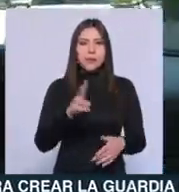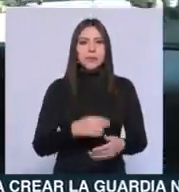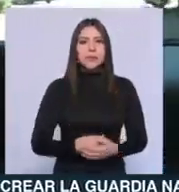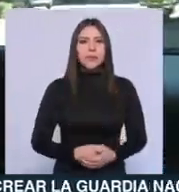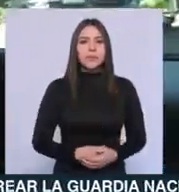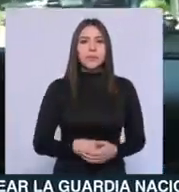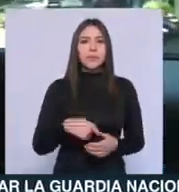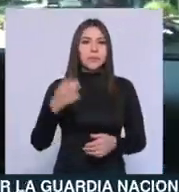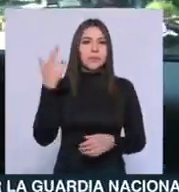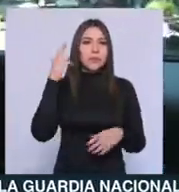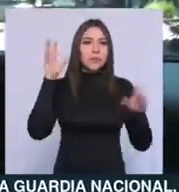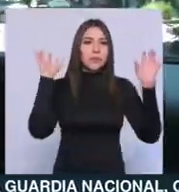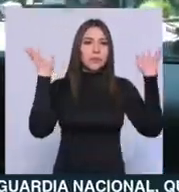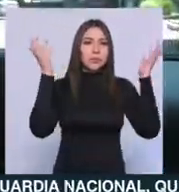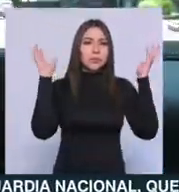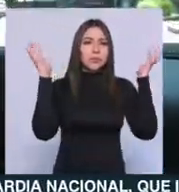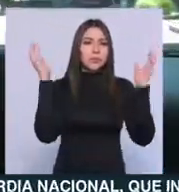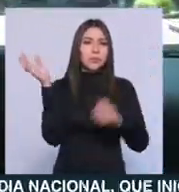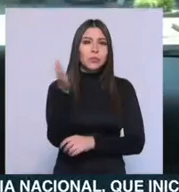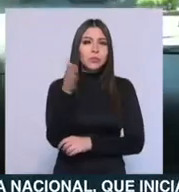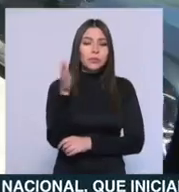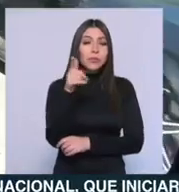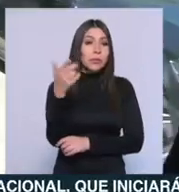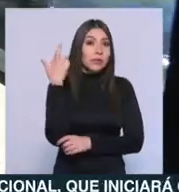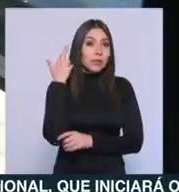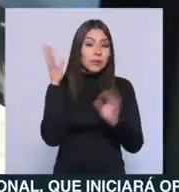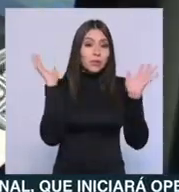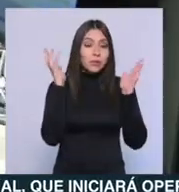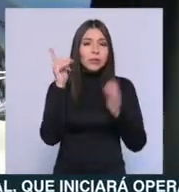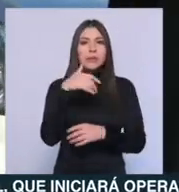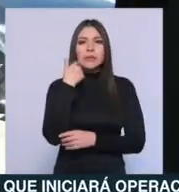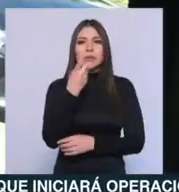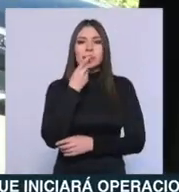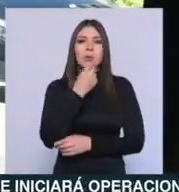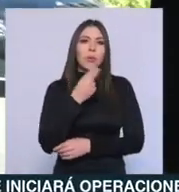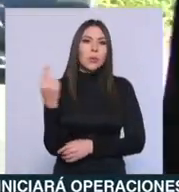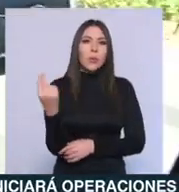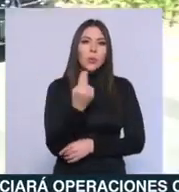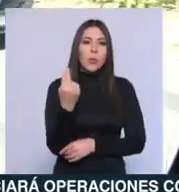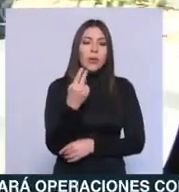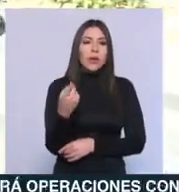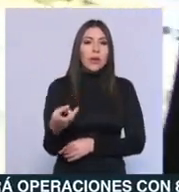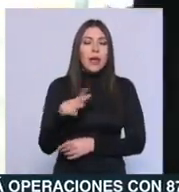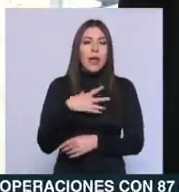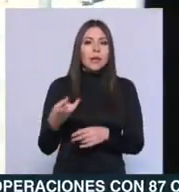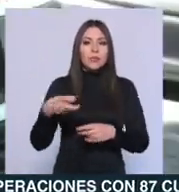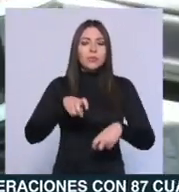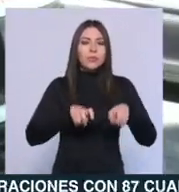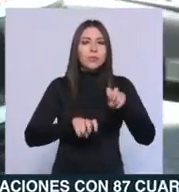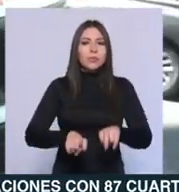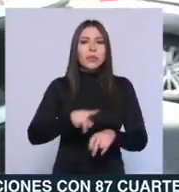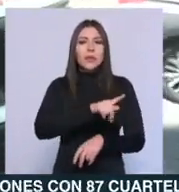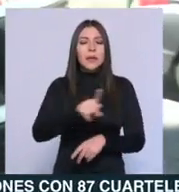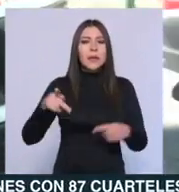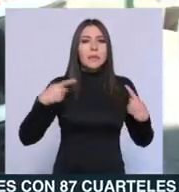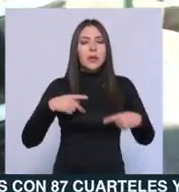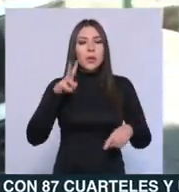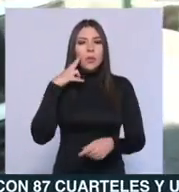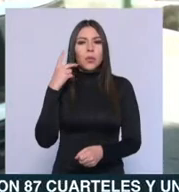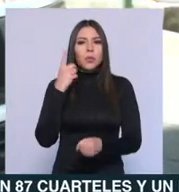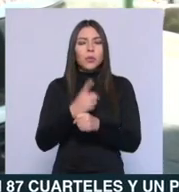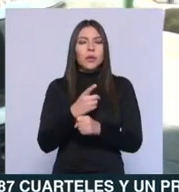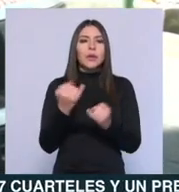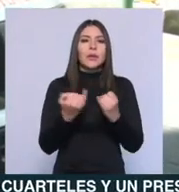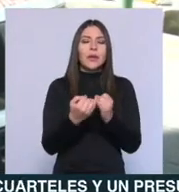La sirena de esta ambulancia indica una urgencia, en la cual prestan su servicio voluntarios de la Cruz Roja Mexicana,